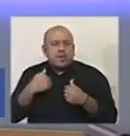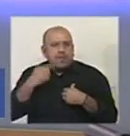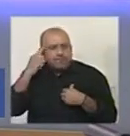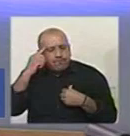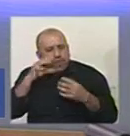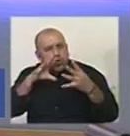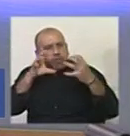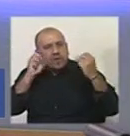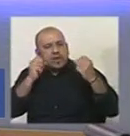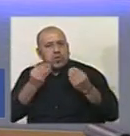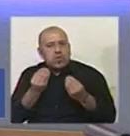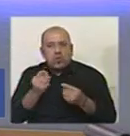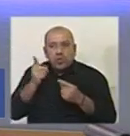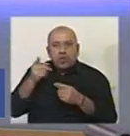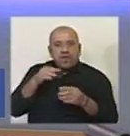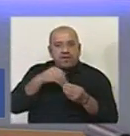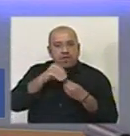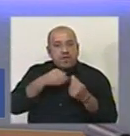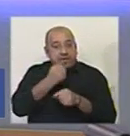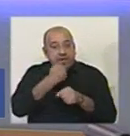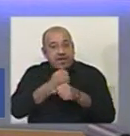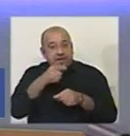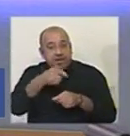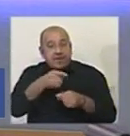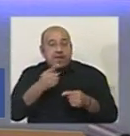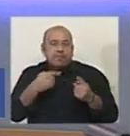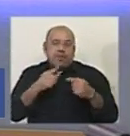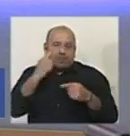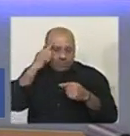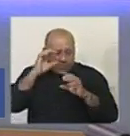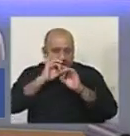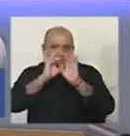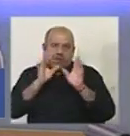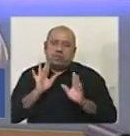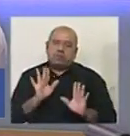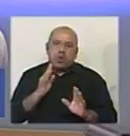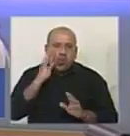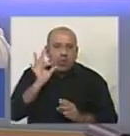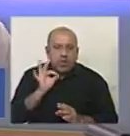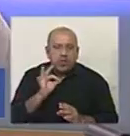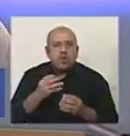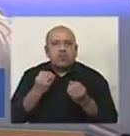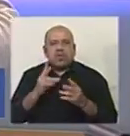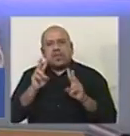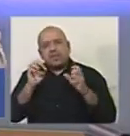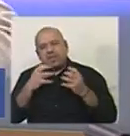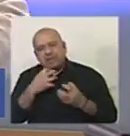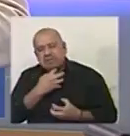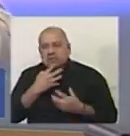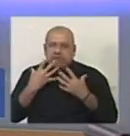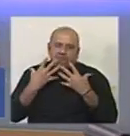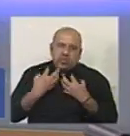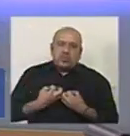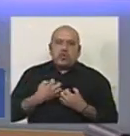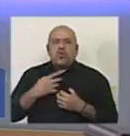familias que trabajan allí en los astilleros de Cádiz, pero claramente tenemos que tener mucho cuidado, porque se hablaba antes de la frustración de la sociedad civil,